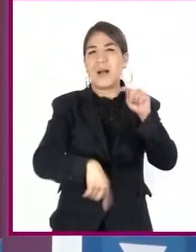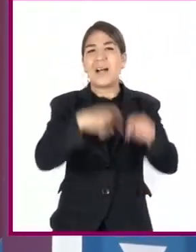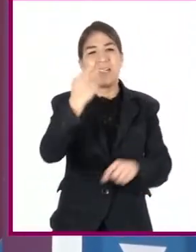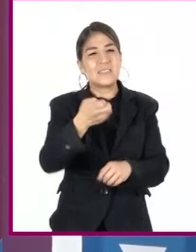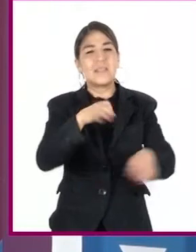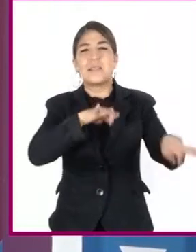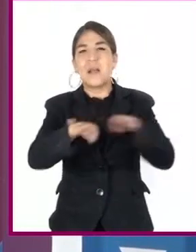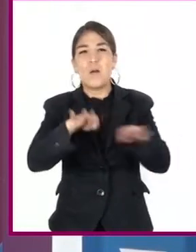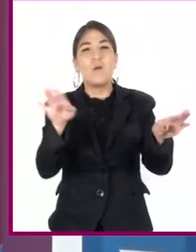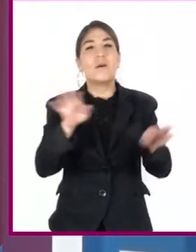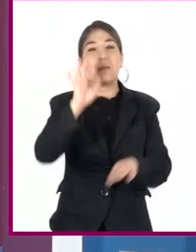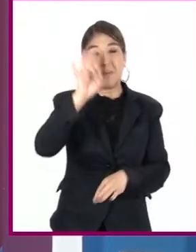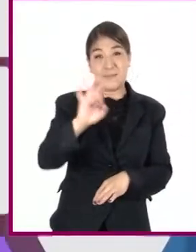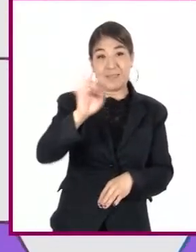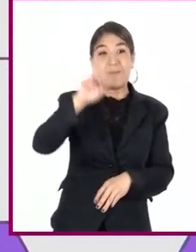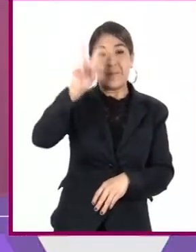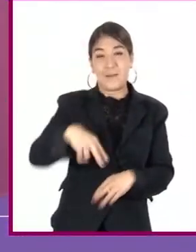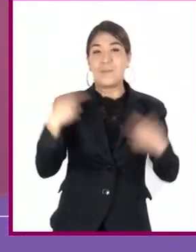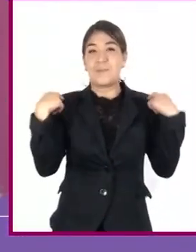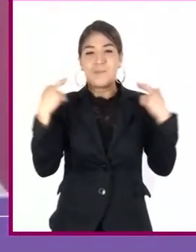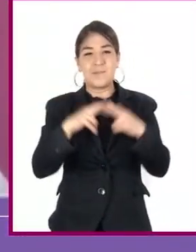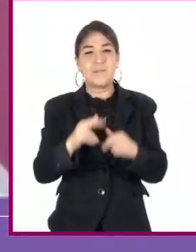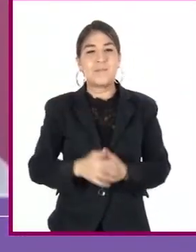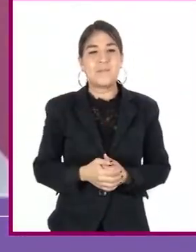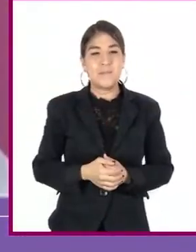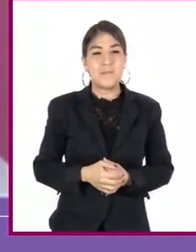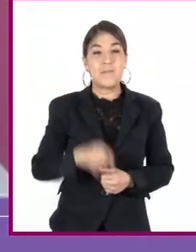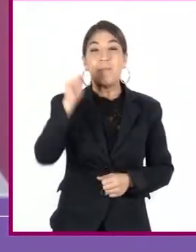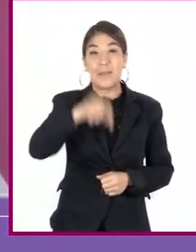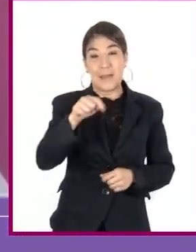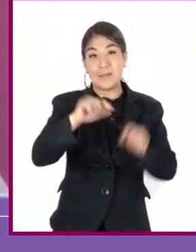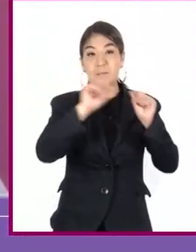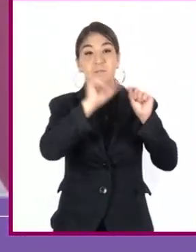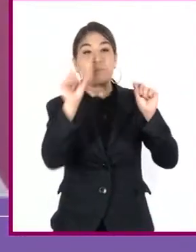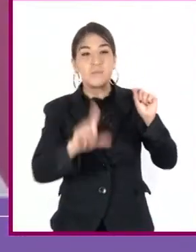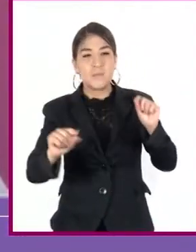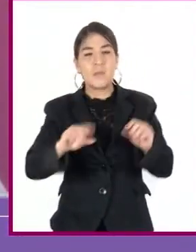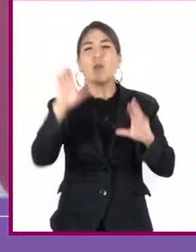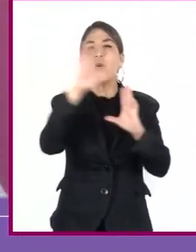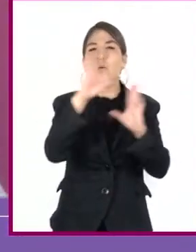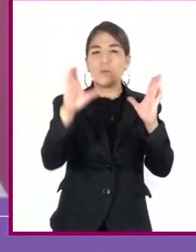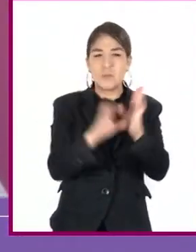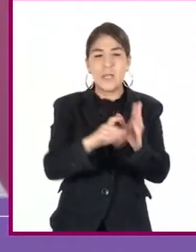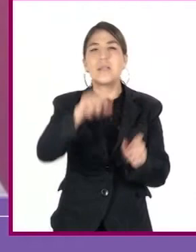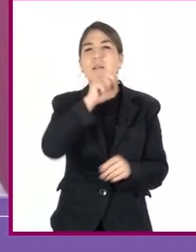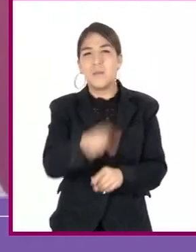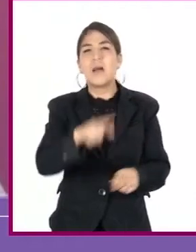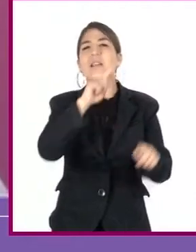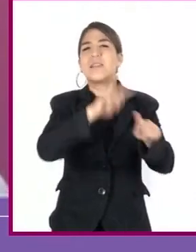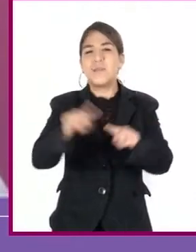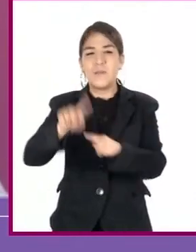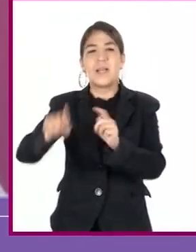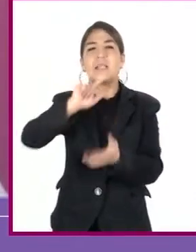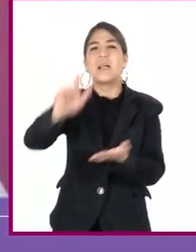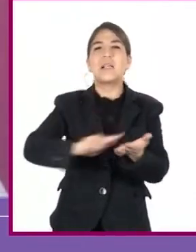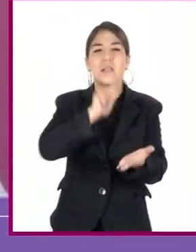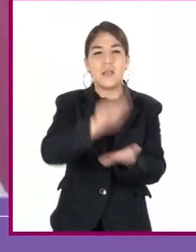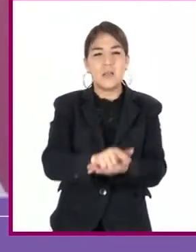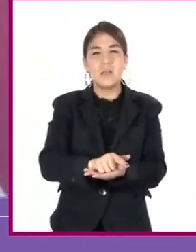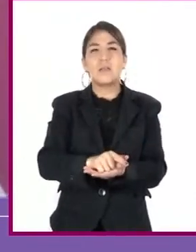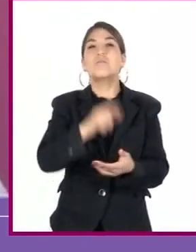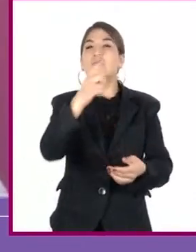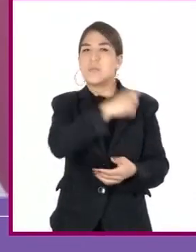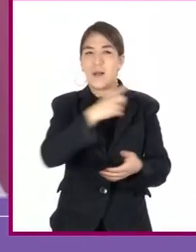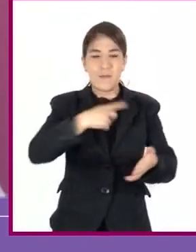efectos. ¿Verdad, maestra Beatriz? En nuestro país, tanto la Constitución como las demás leyes se ponen por